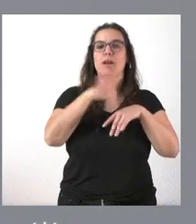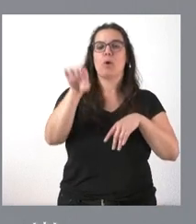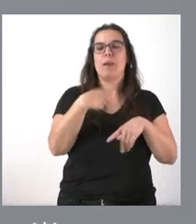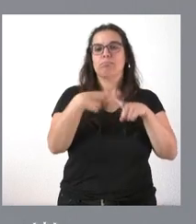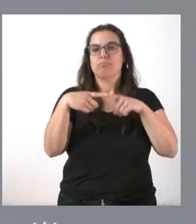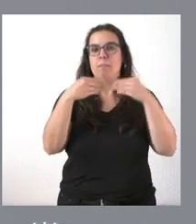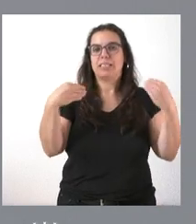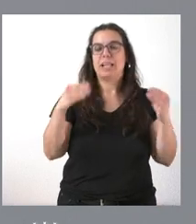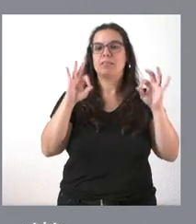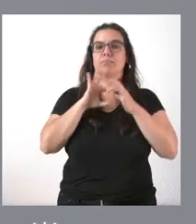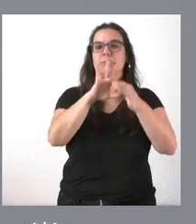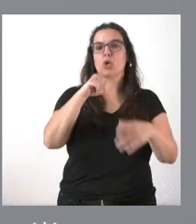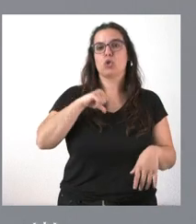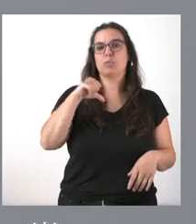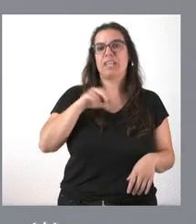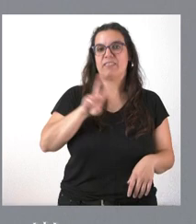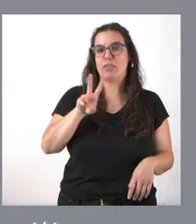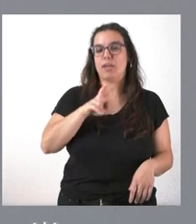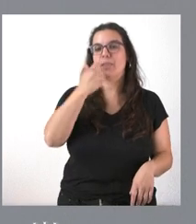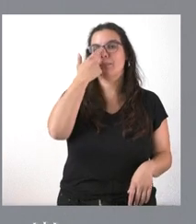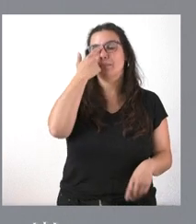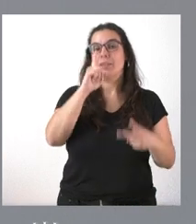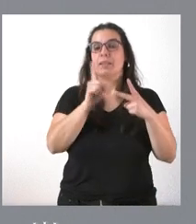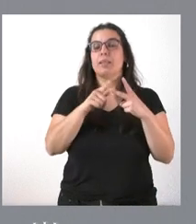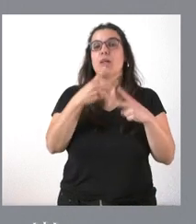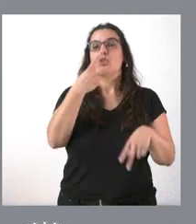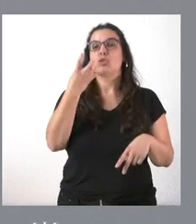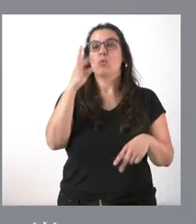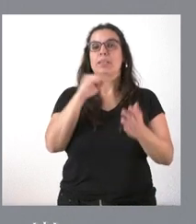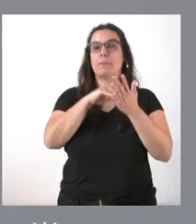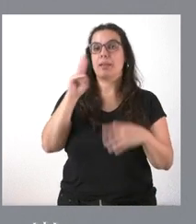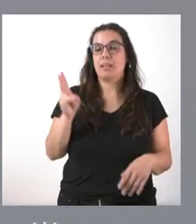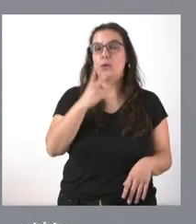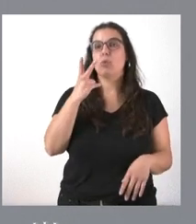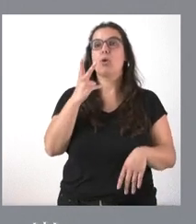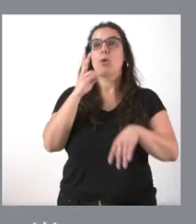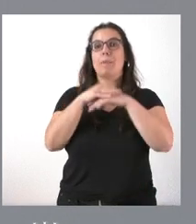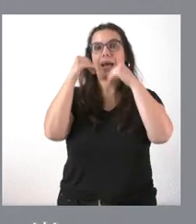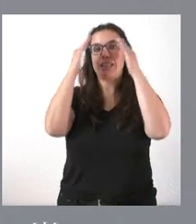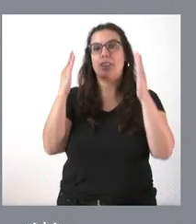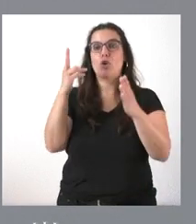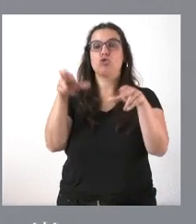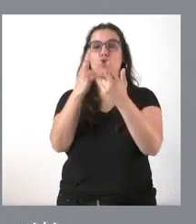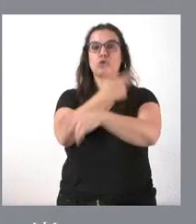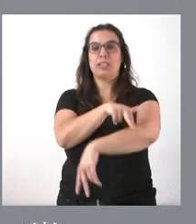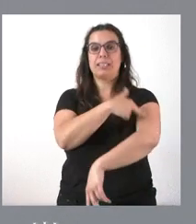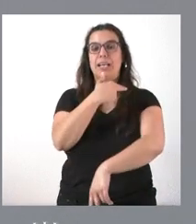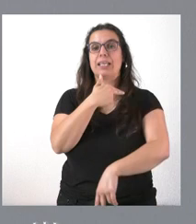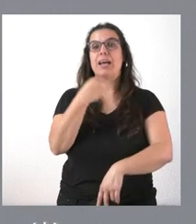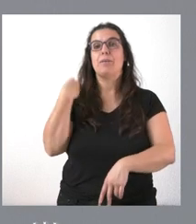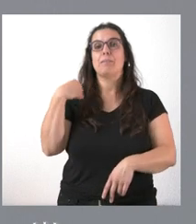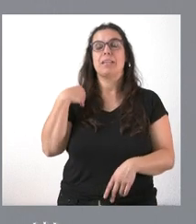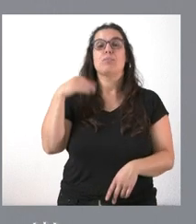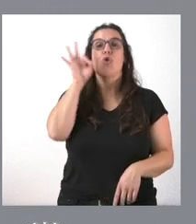destinados al hospital de Valladolid y 240.000 euros para la atención sociosanitaria de VIH